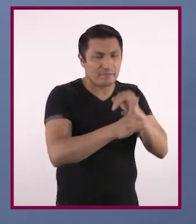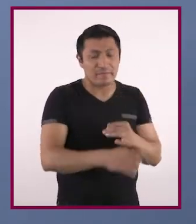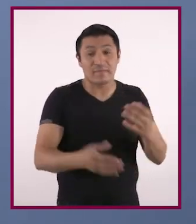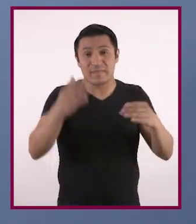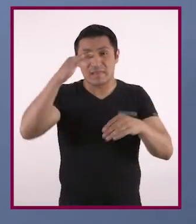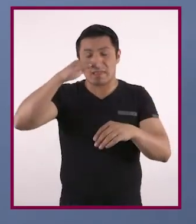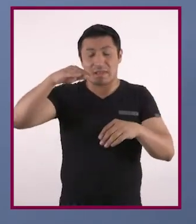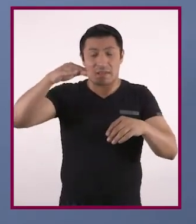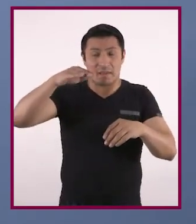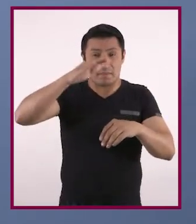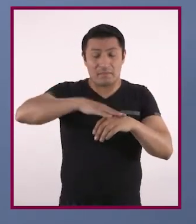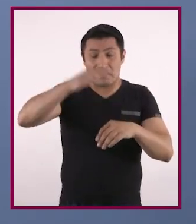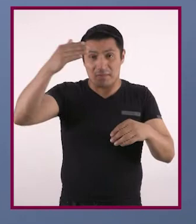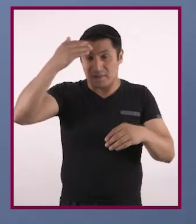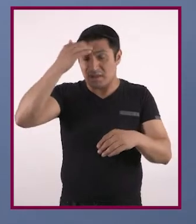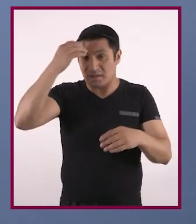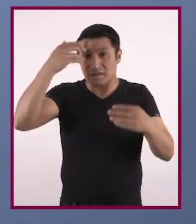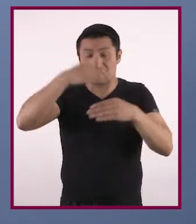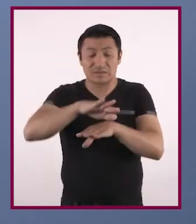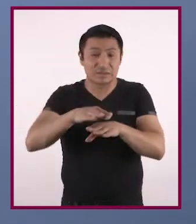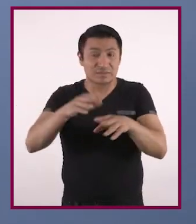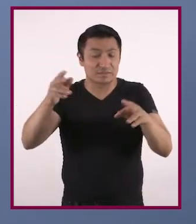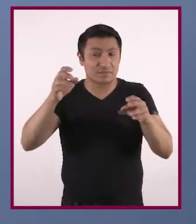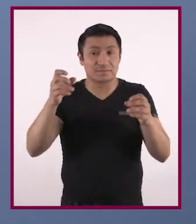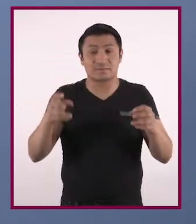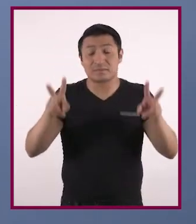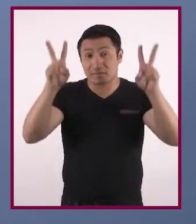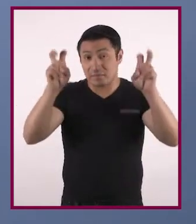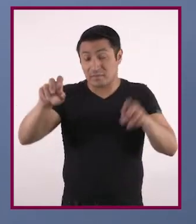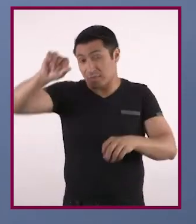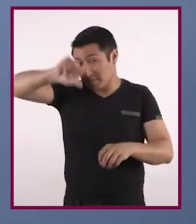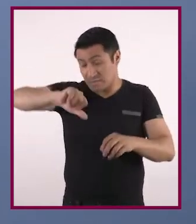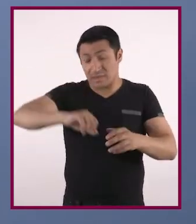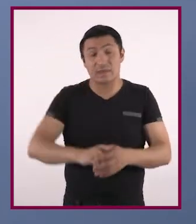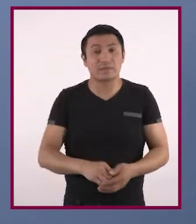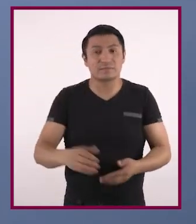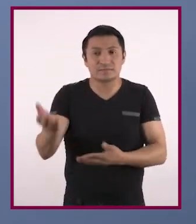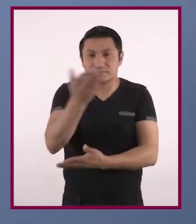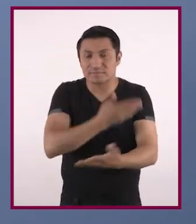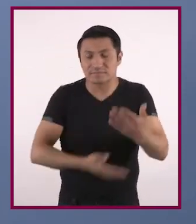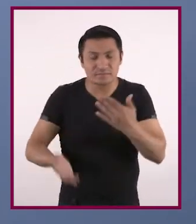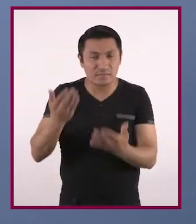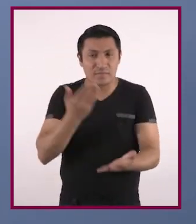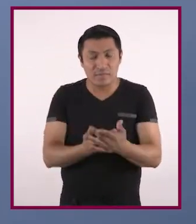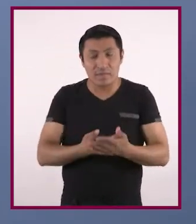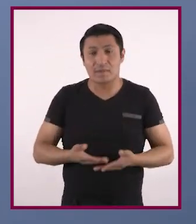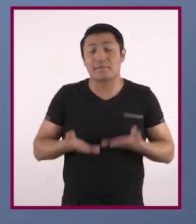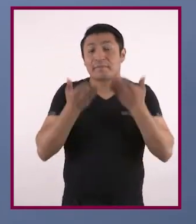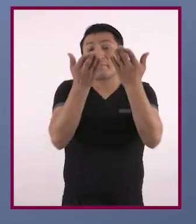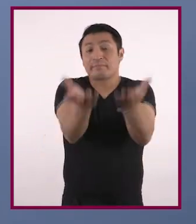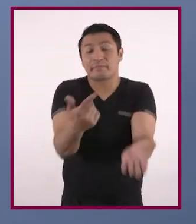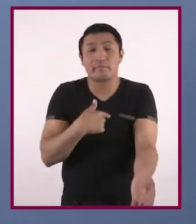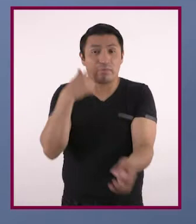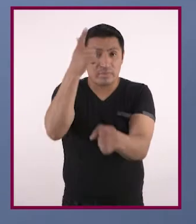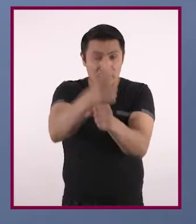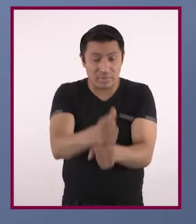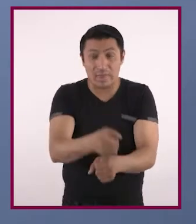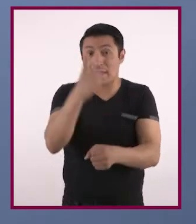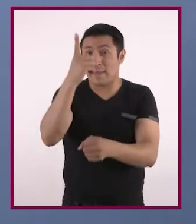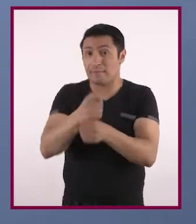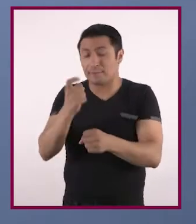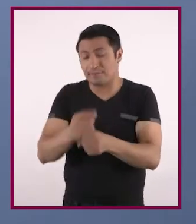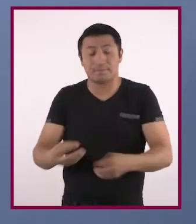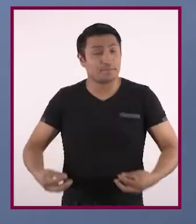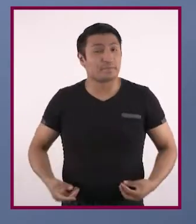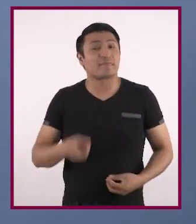saber más y contribuir a visibilizar a las personas en situación de calle. Quiero compartirles mis hallazgos. Primero, vamos a aclarar que